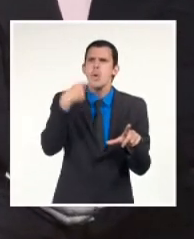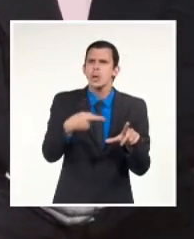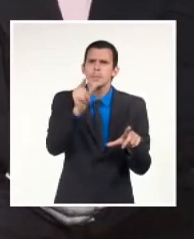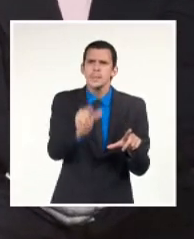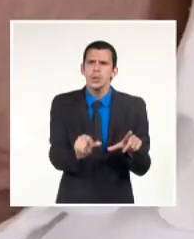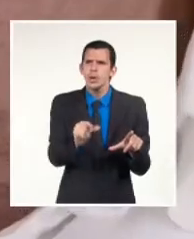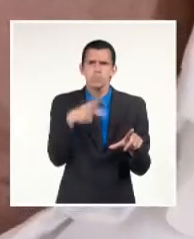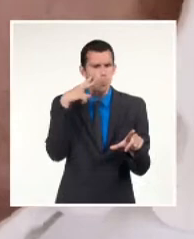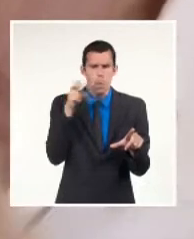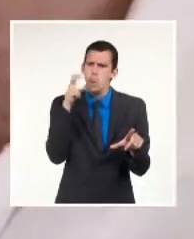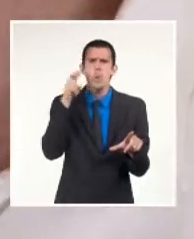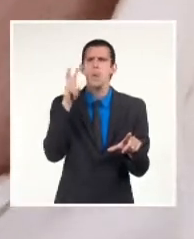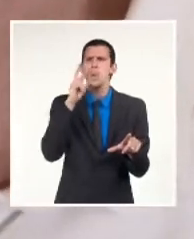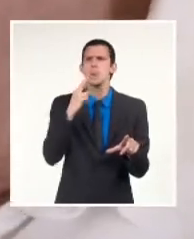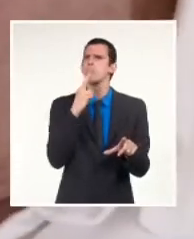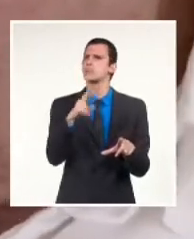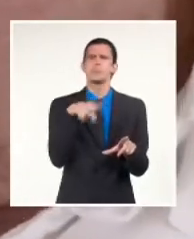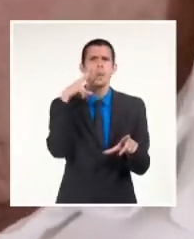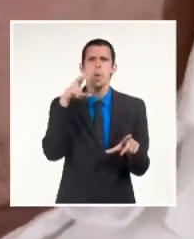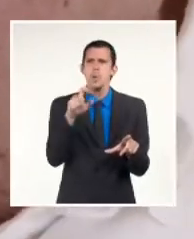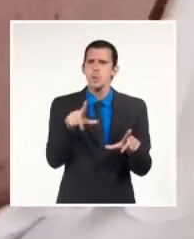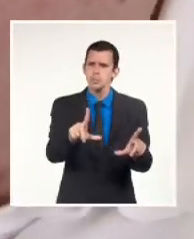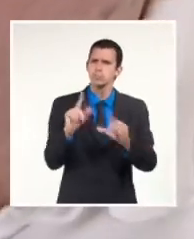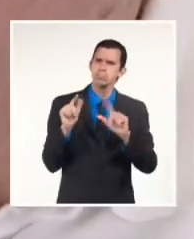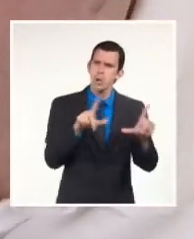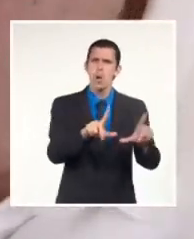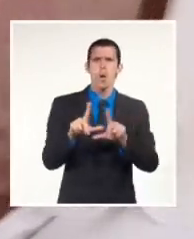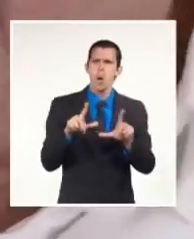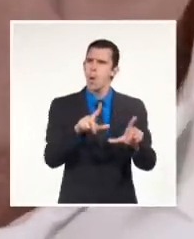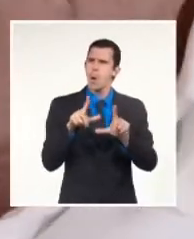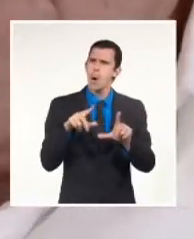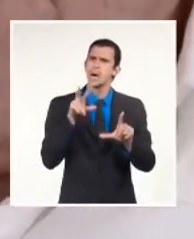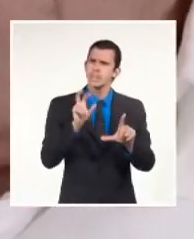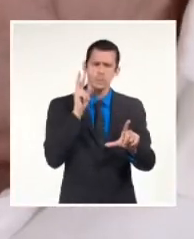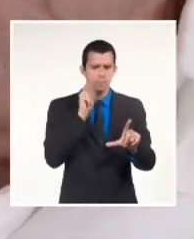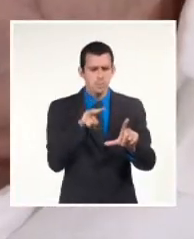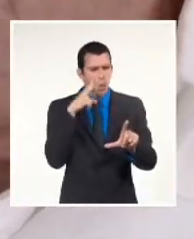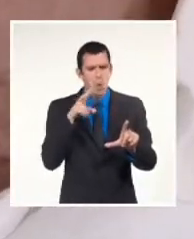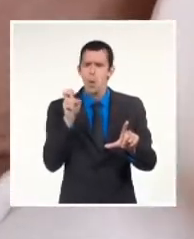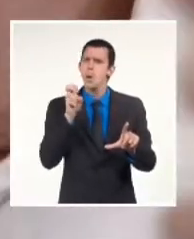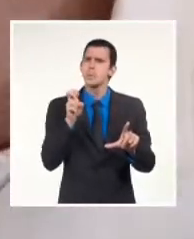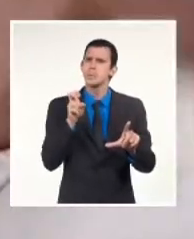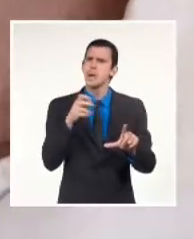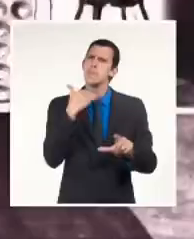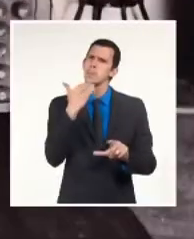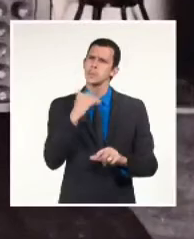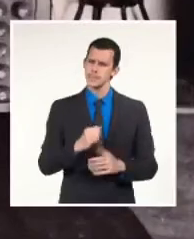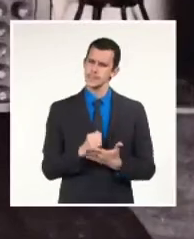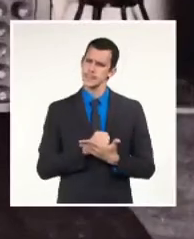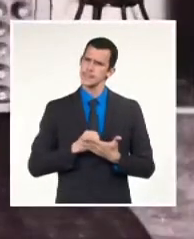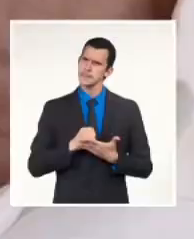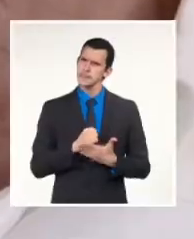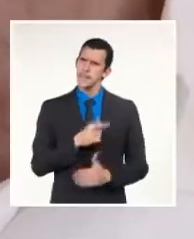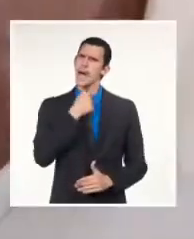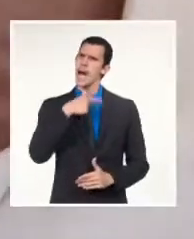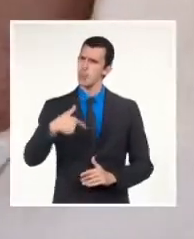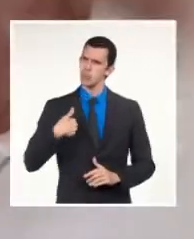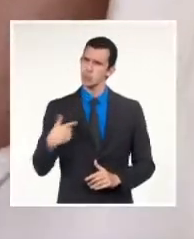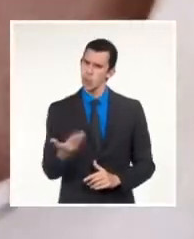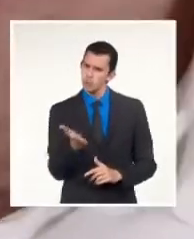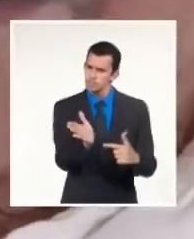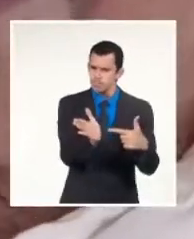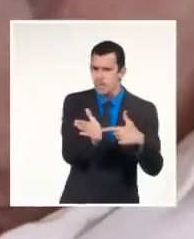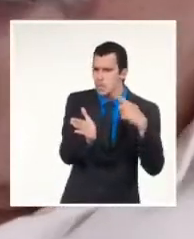individuos dice, si no cooperan en reconocer, ¿ves? Le garantizamos la silla eléctrica. Entonces